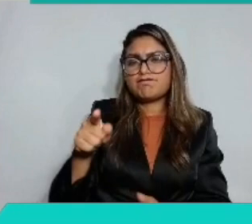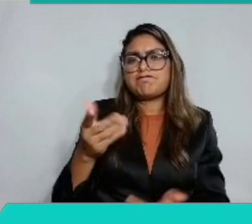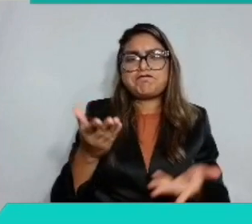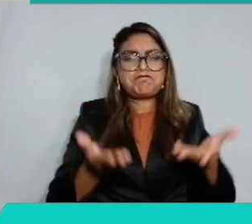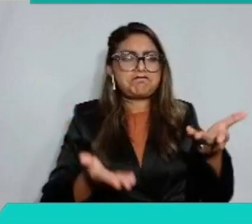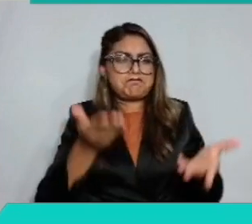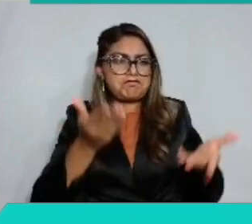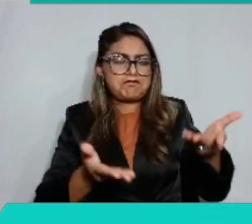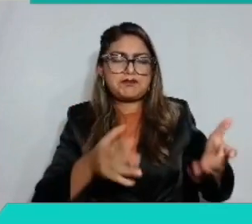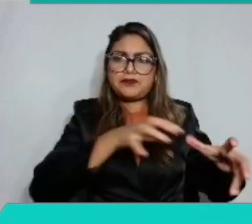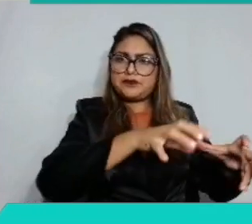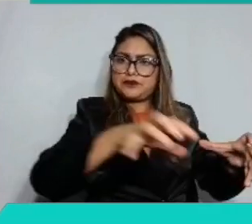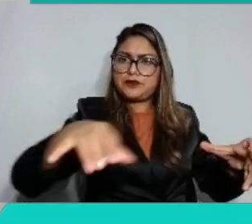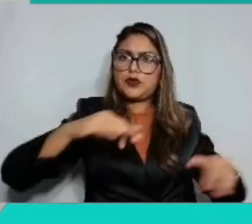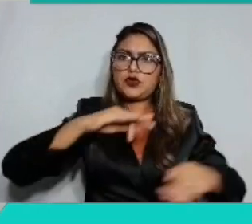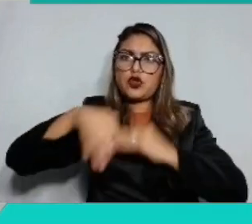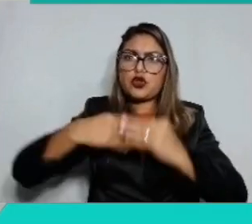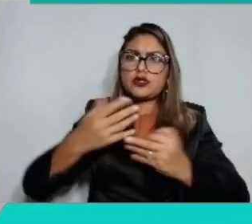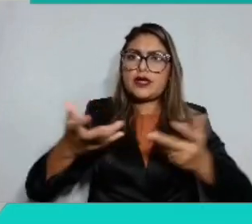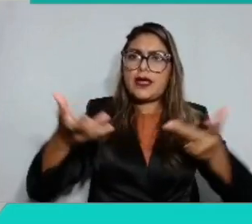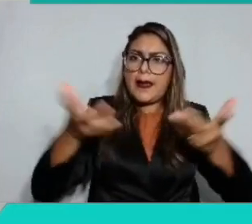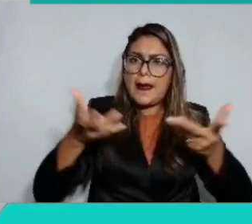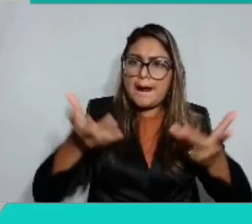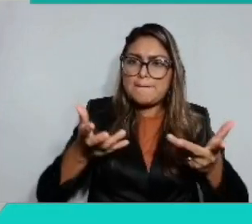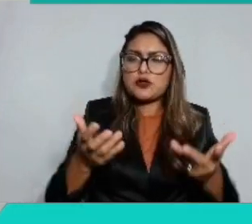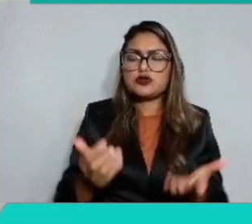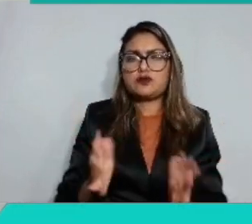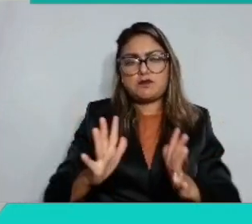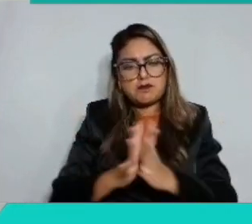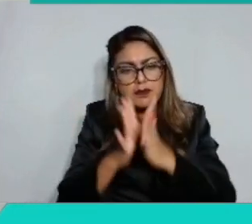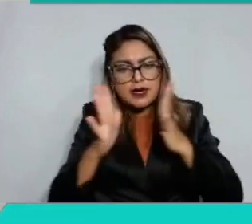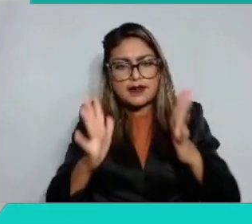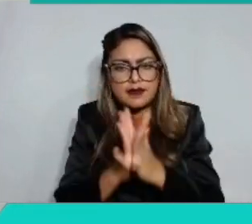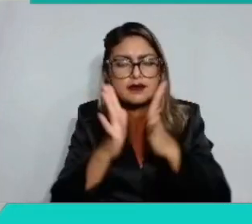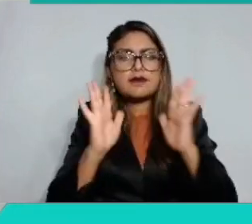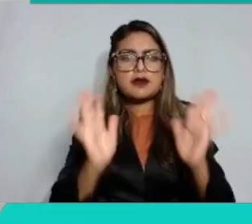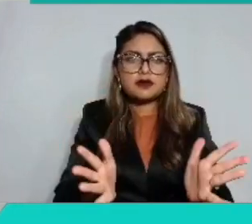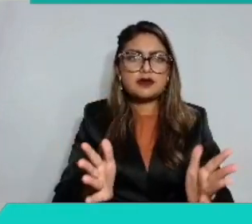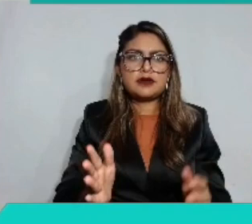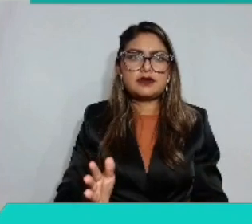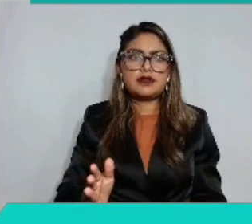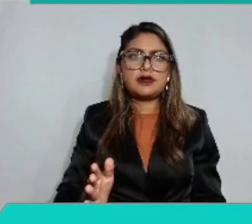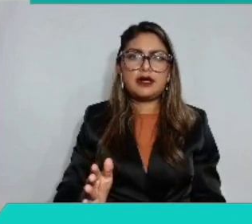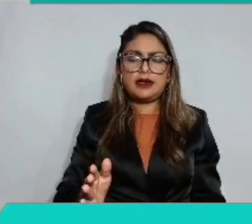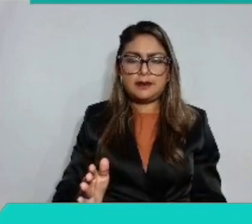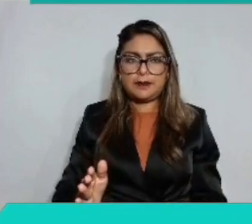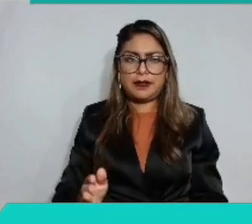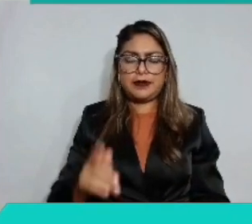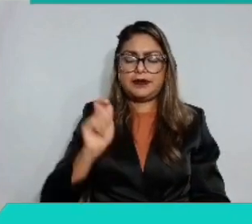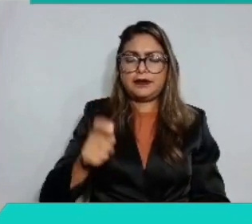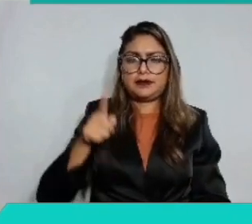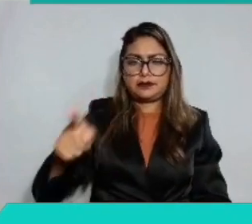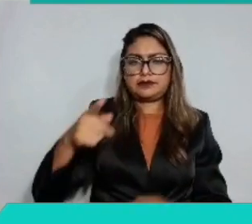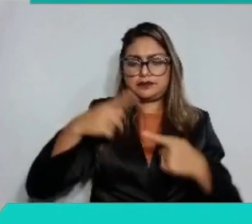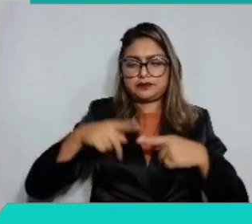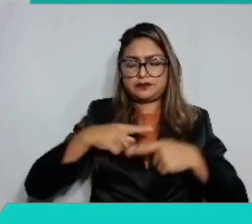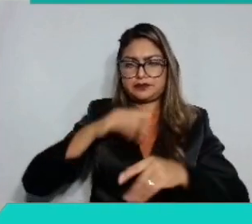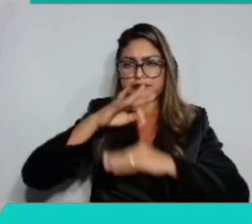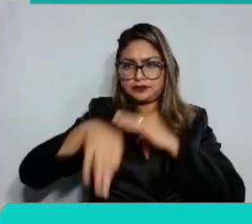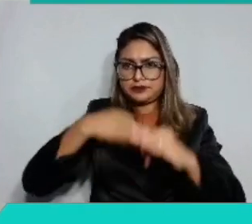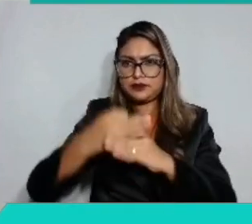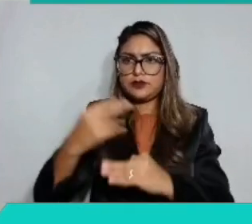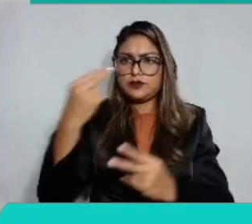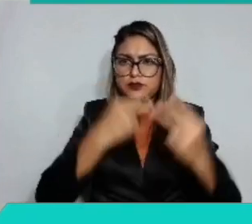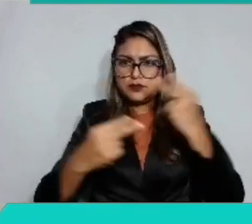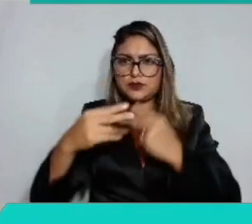todos los que estamos aquí hemos participado de una u otra forma y toda la gente que nos está viendo en estas luchas